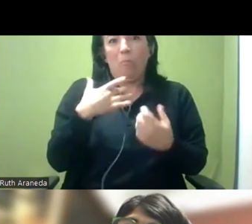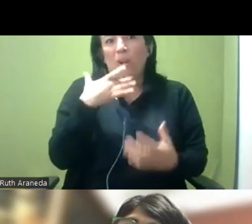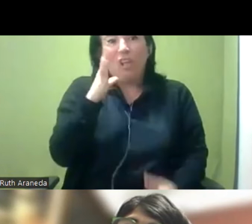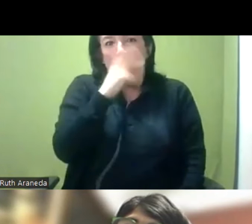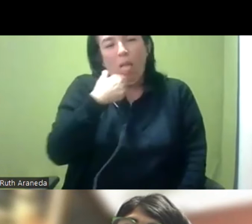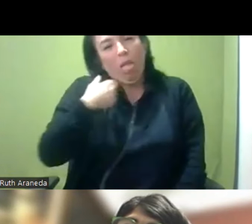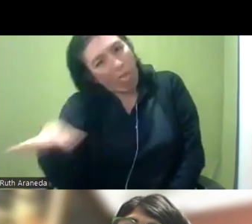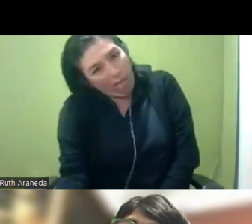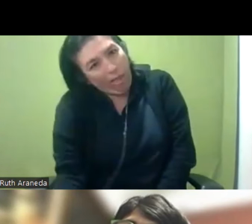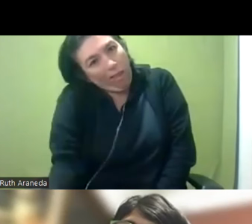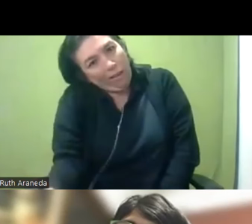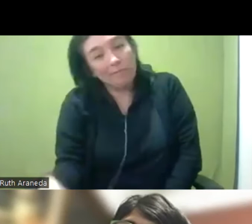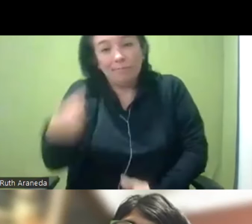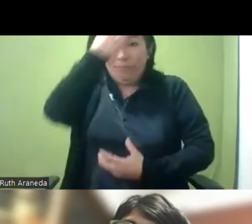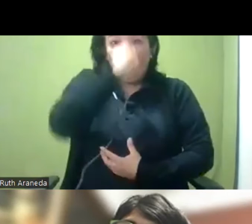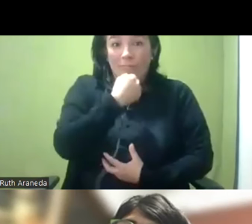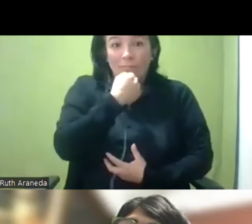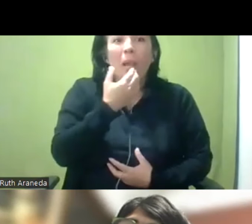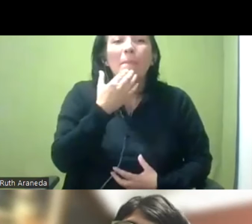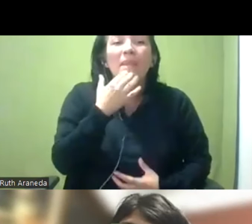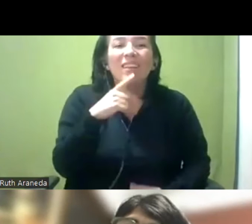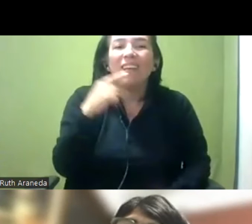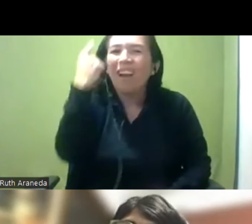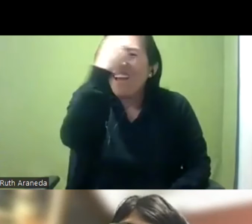se disponían máscaras